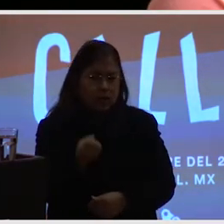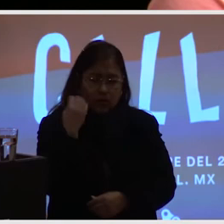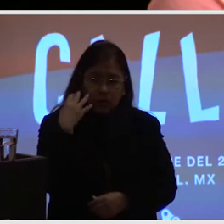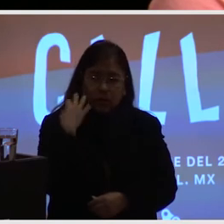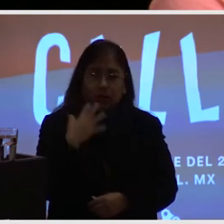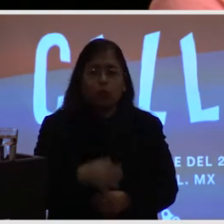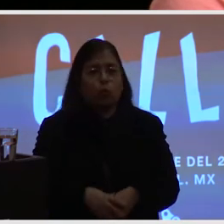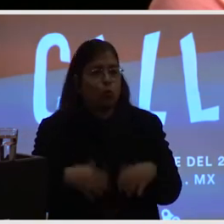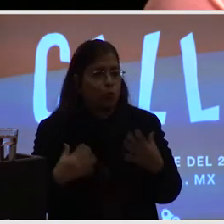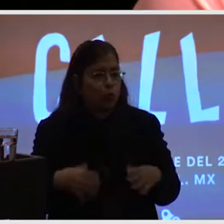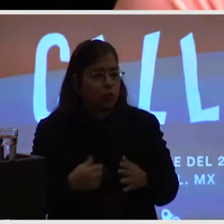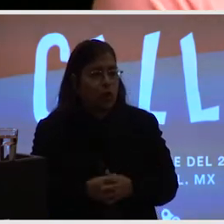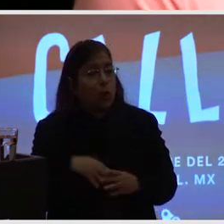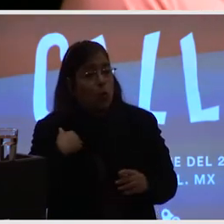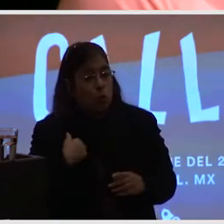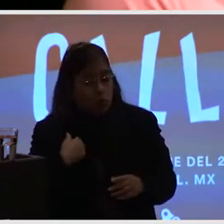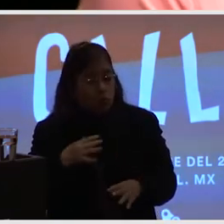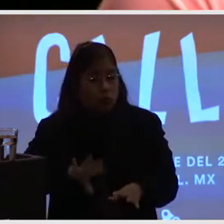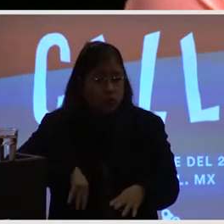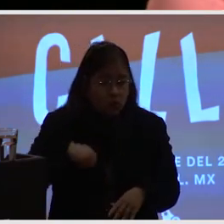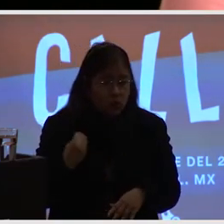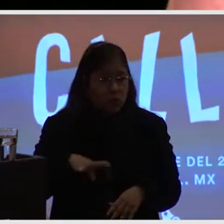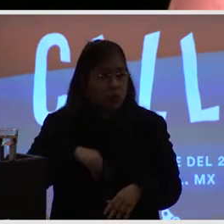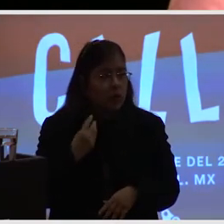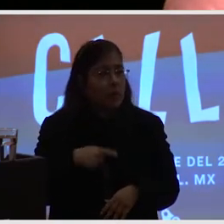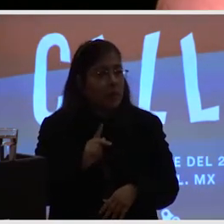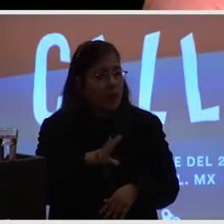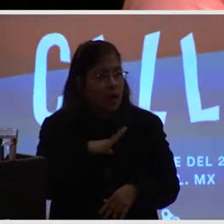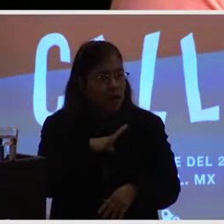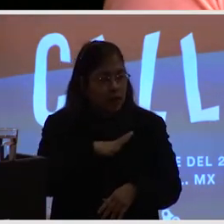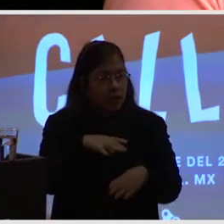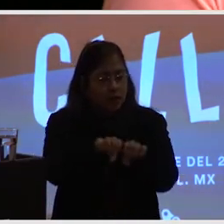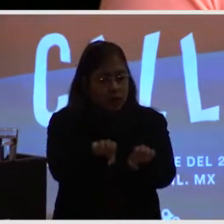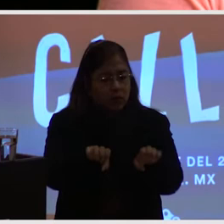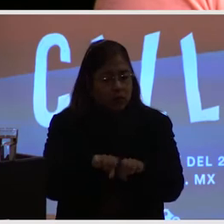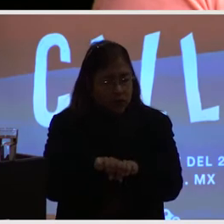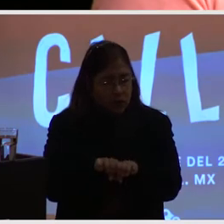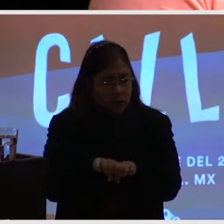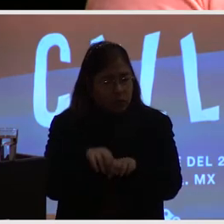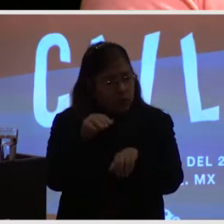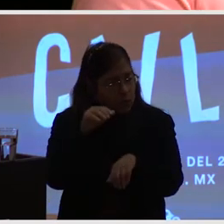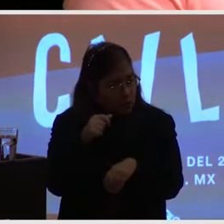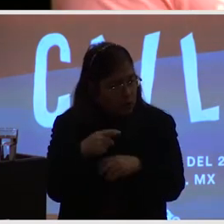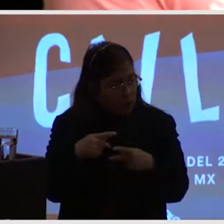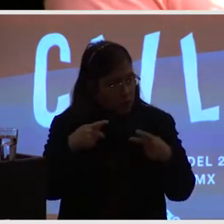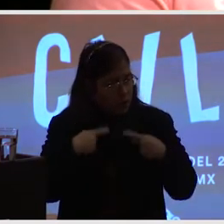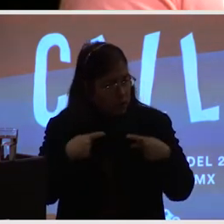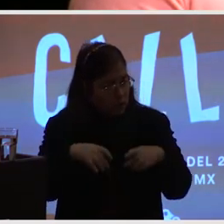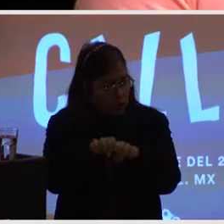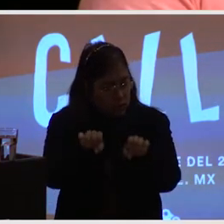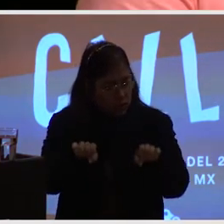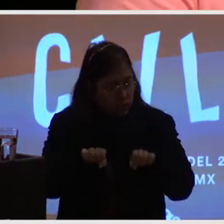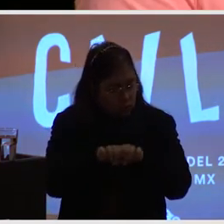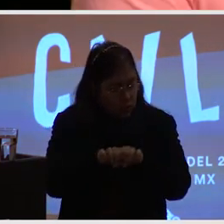que realmente ha sido todo un reto tenemos un gran equipo de trabajo hemos estado muy satisfechos